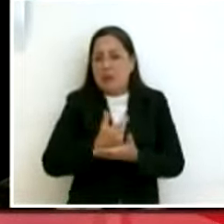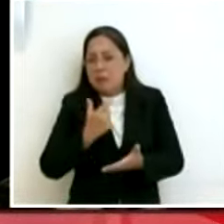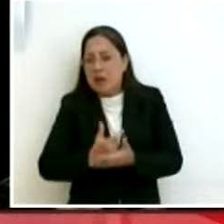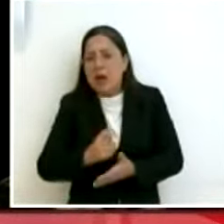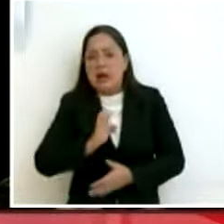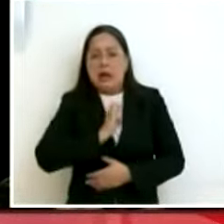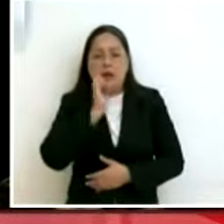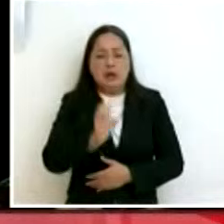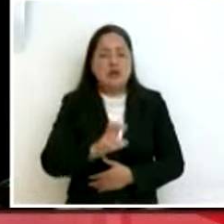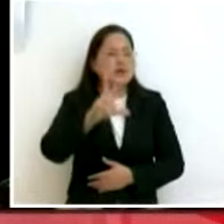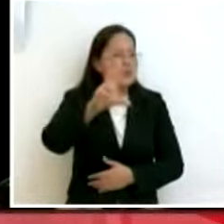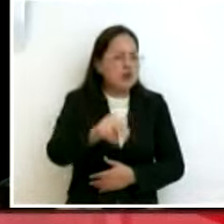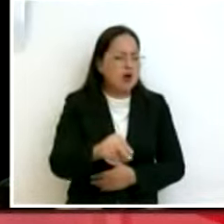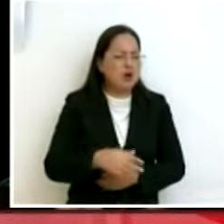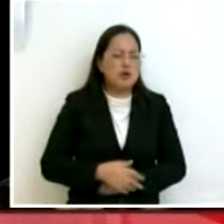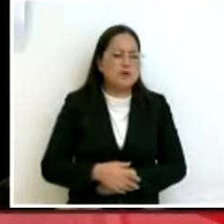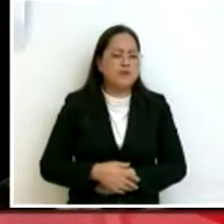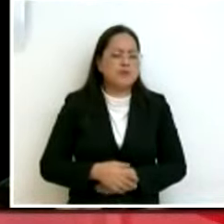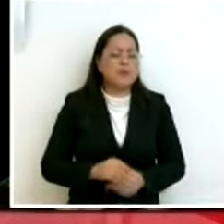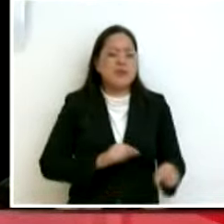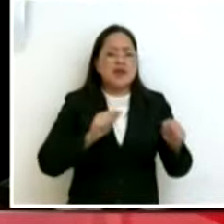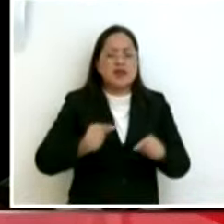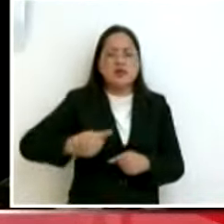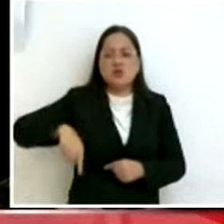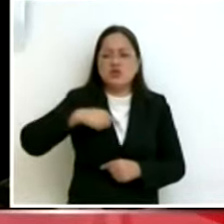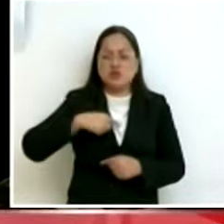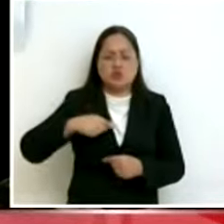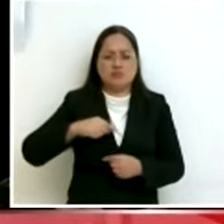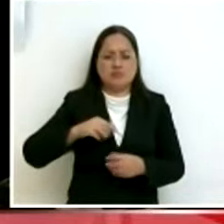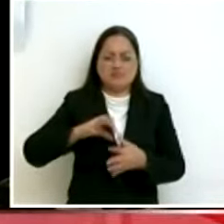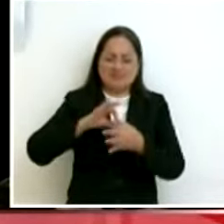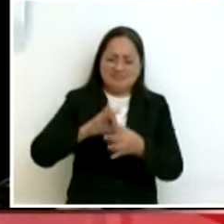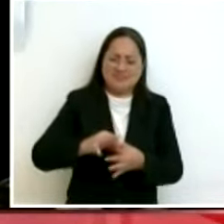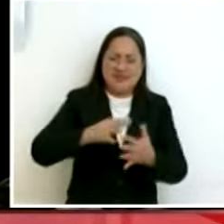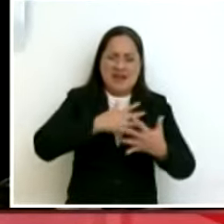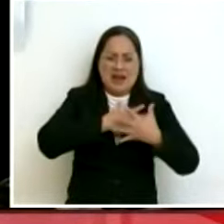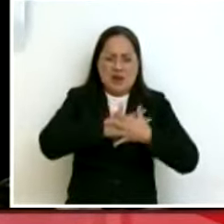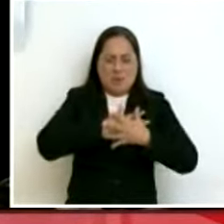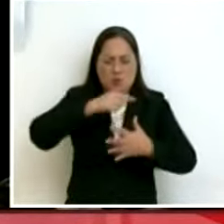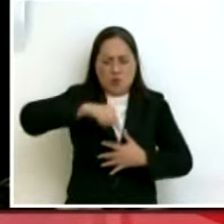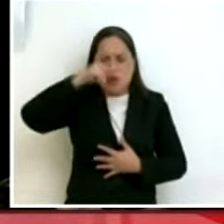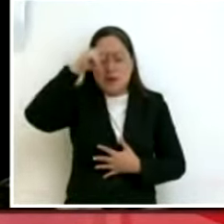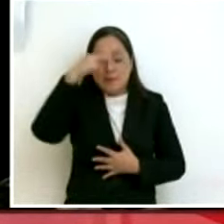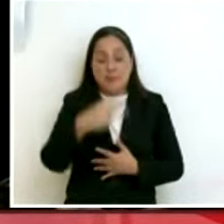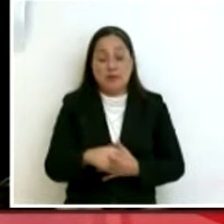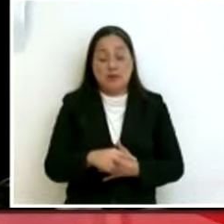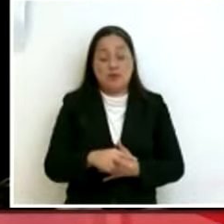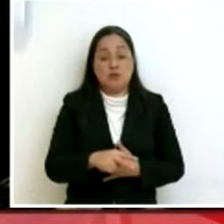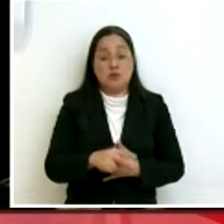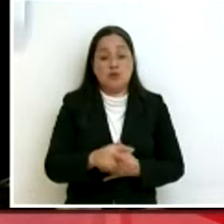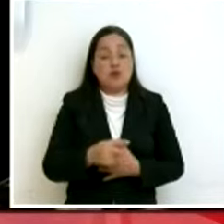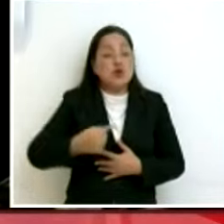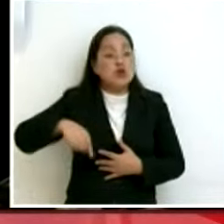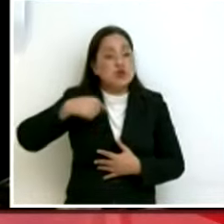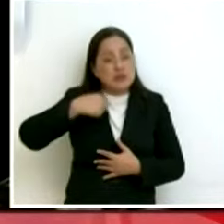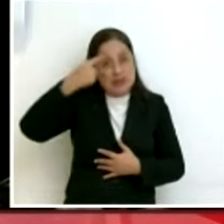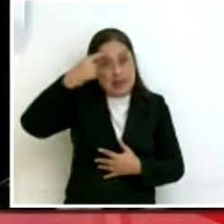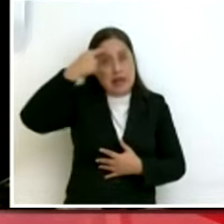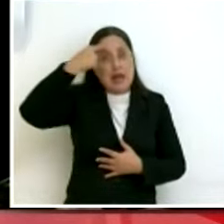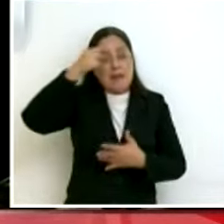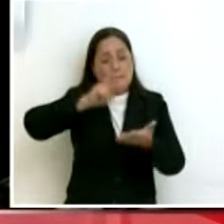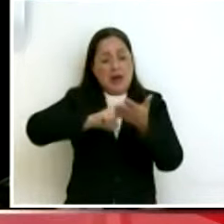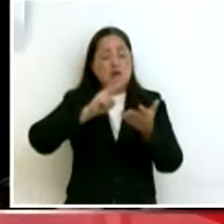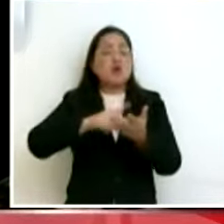el odio. Nos fundamentamos en un profundo amor a nuestro pueblo, lo que nuestra filosofía política